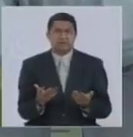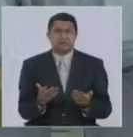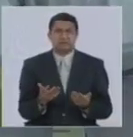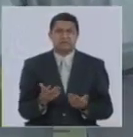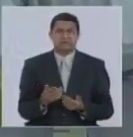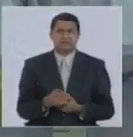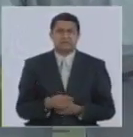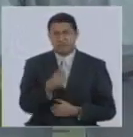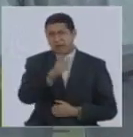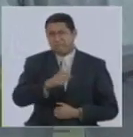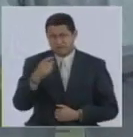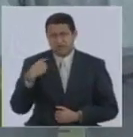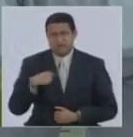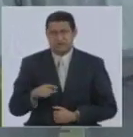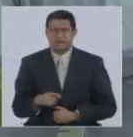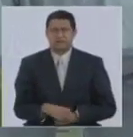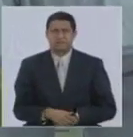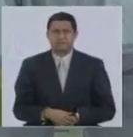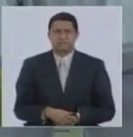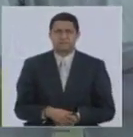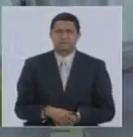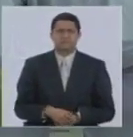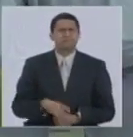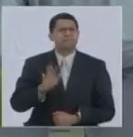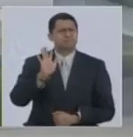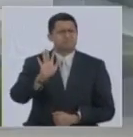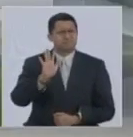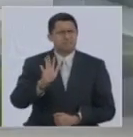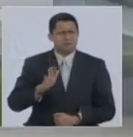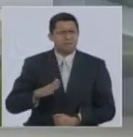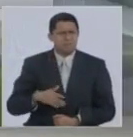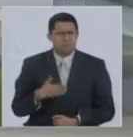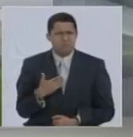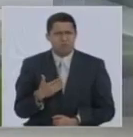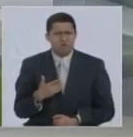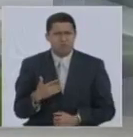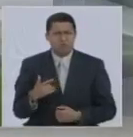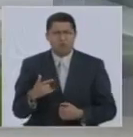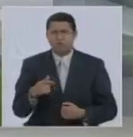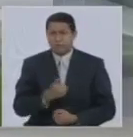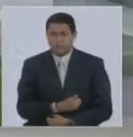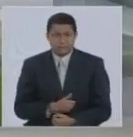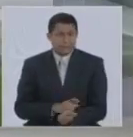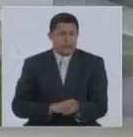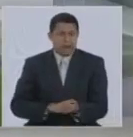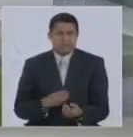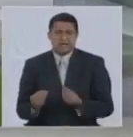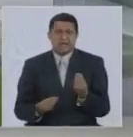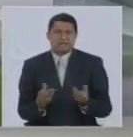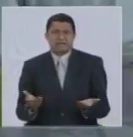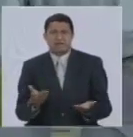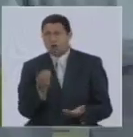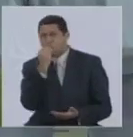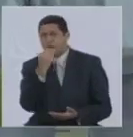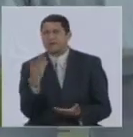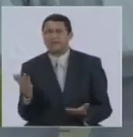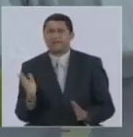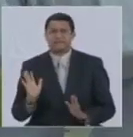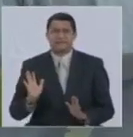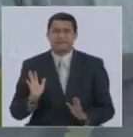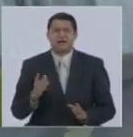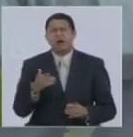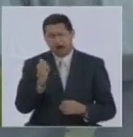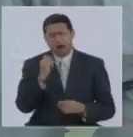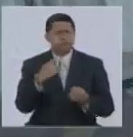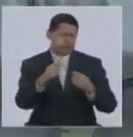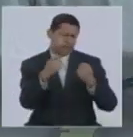esas personas que buscan ese beneficio. Bien, ¿qué podemos hacer entonces cuando nos ataque la ansiedad? Fíjate, ¿qué podemos comer? Bueno, en el mercado ahorita